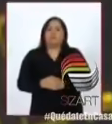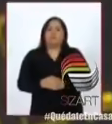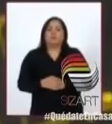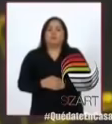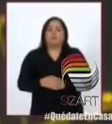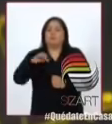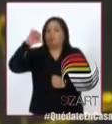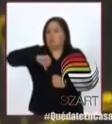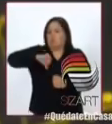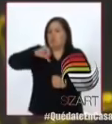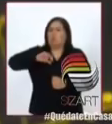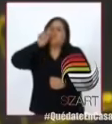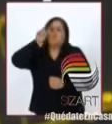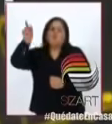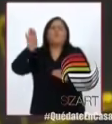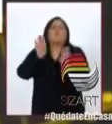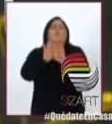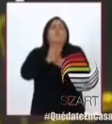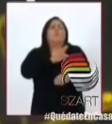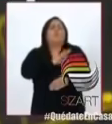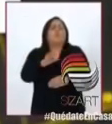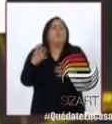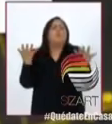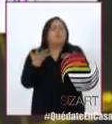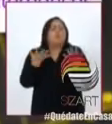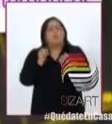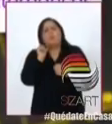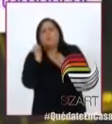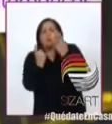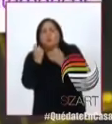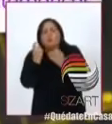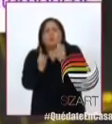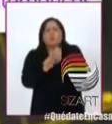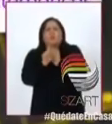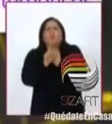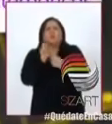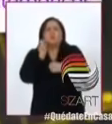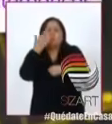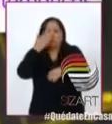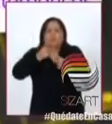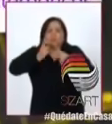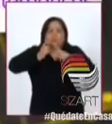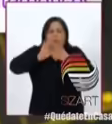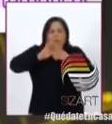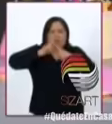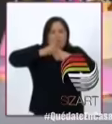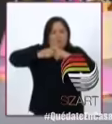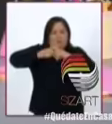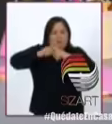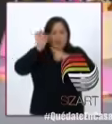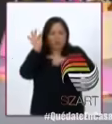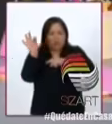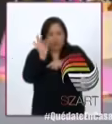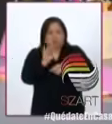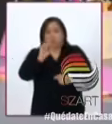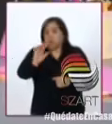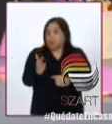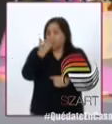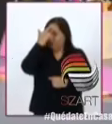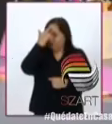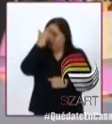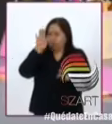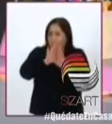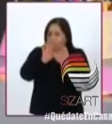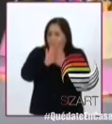Hoy vamos a ver cómo podemos resolver algunos problemas relacionados con la multiplicación de fracciones. ¿Recuerdas cómo